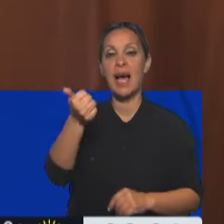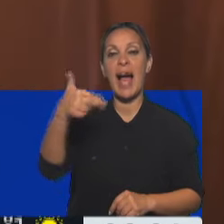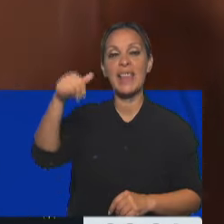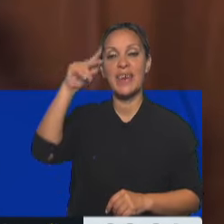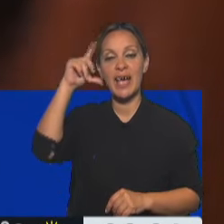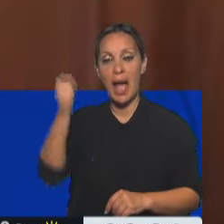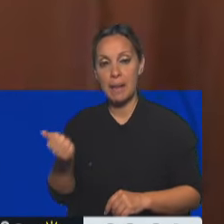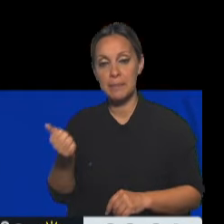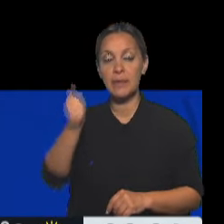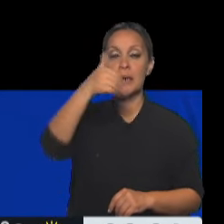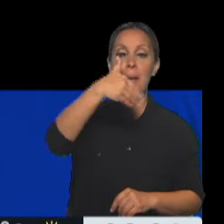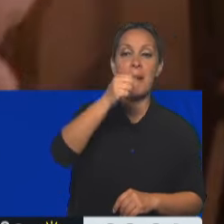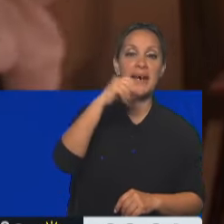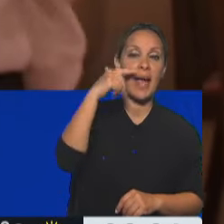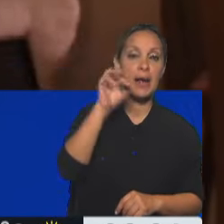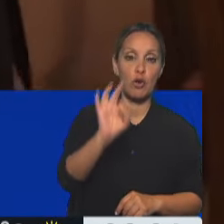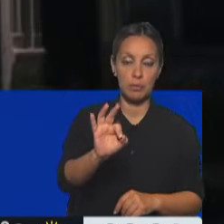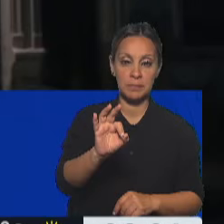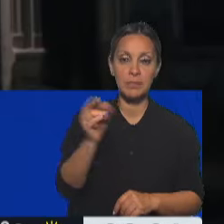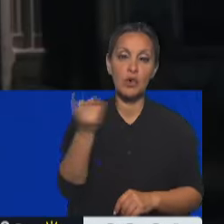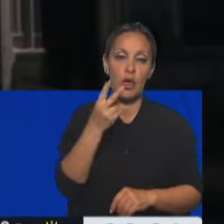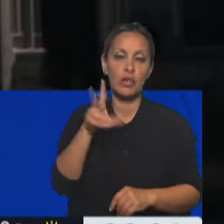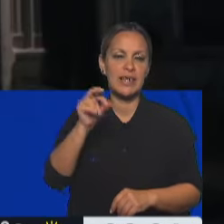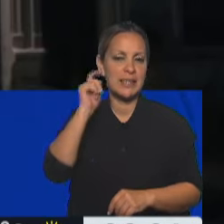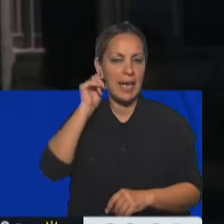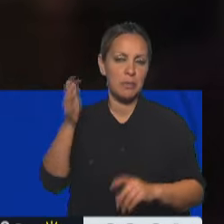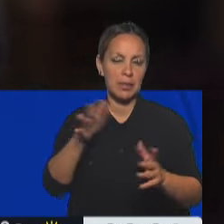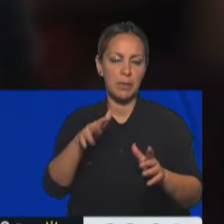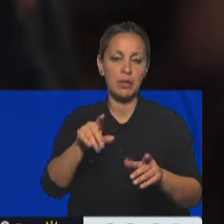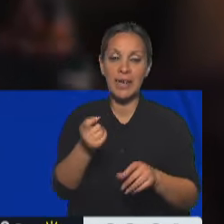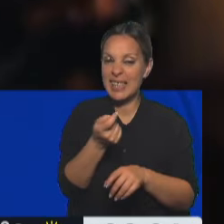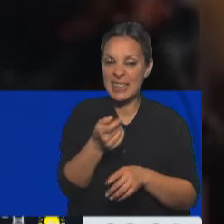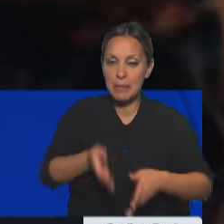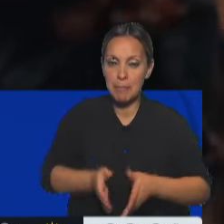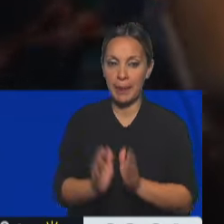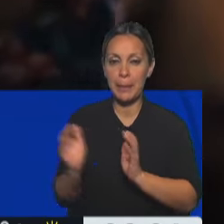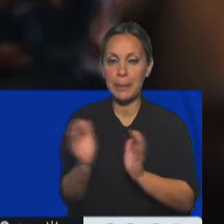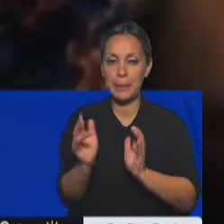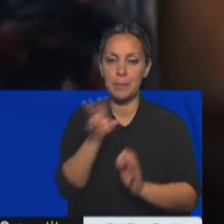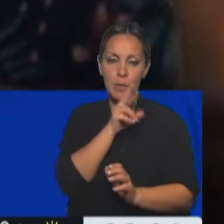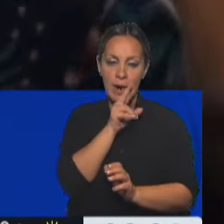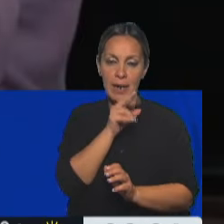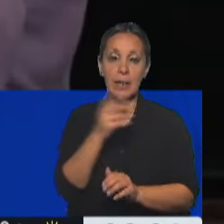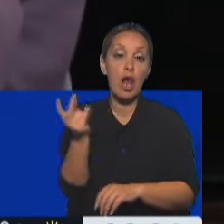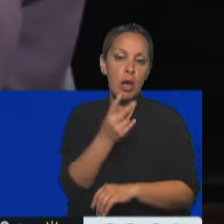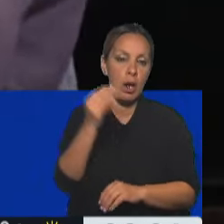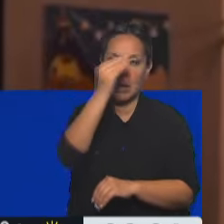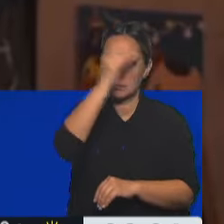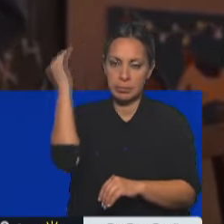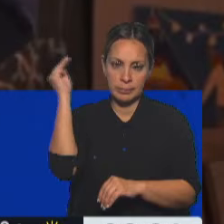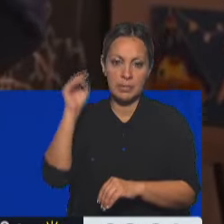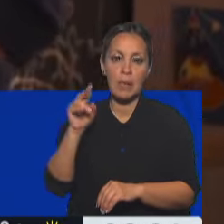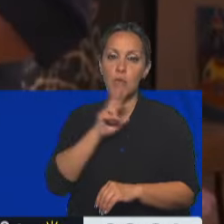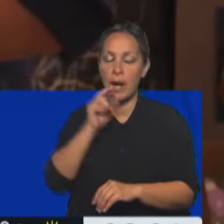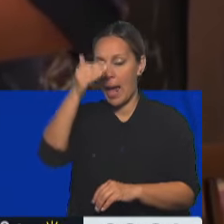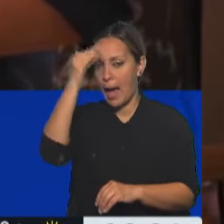30, tienen una beba y están atravesando una crisis, porque Andrea está harta de tener que hacerse cargo de todo, Mariano es